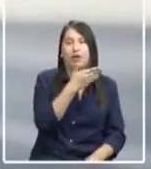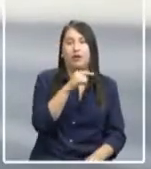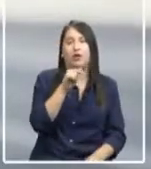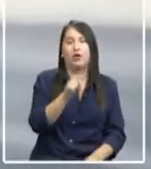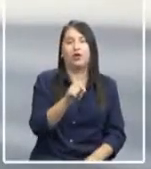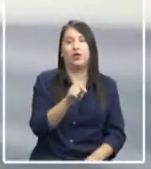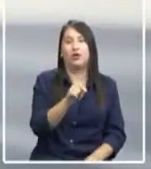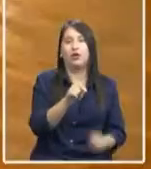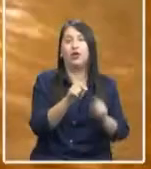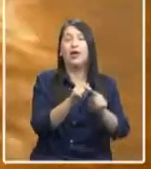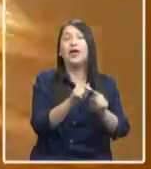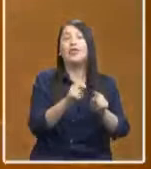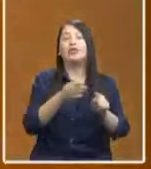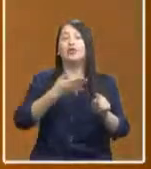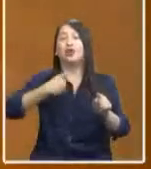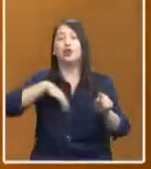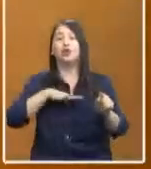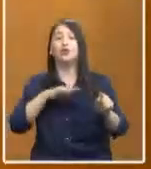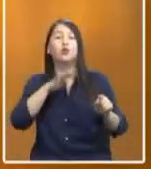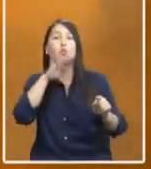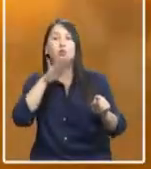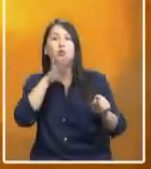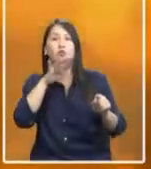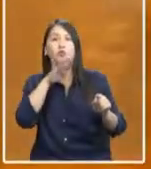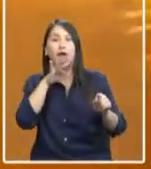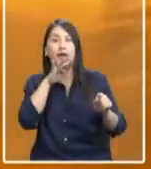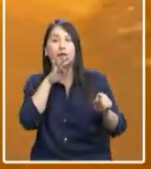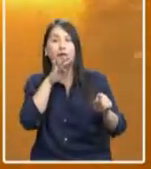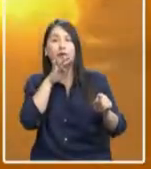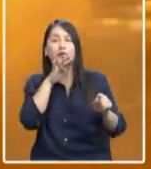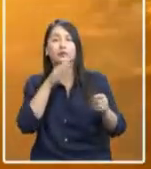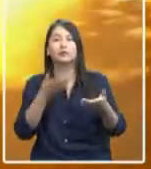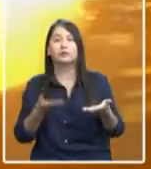suposiciones, en vez de las que estamos utilizando, fuesen